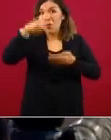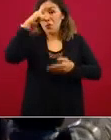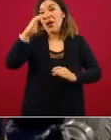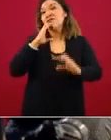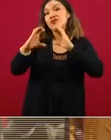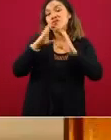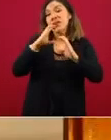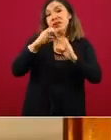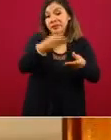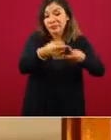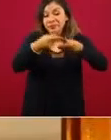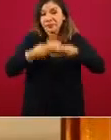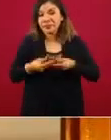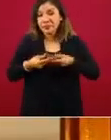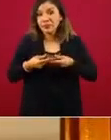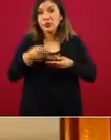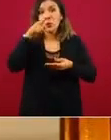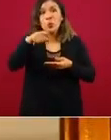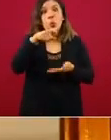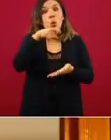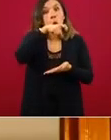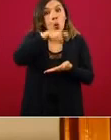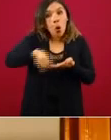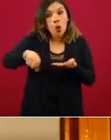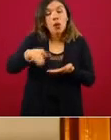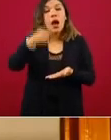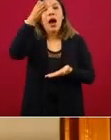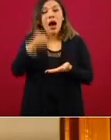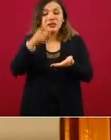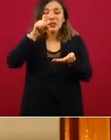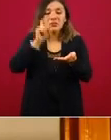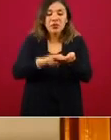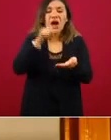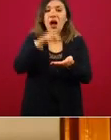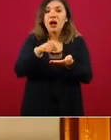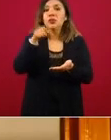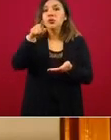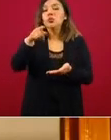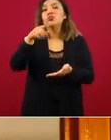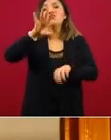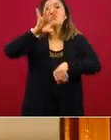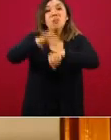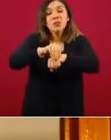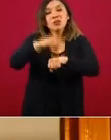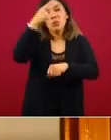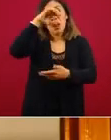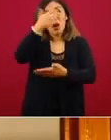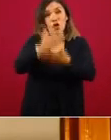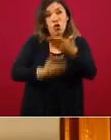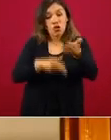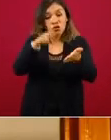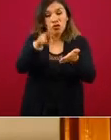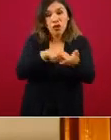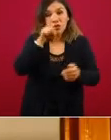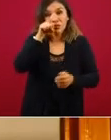comunicación, comprarlo y aceptar los términos y condiciones de la contratación, o